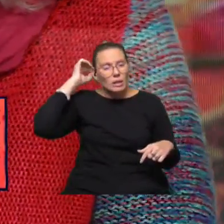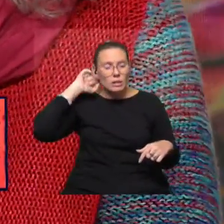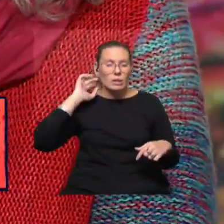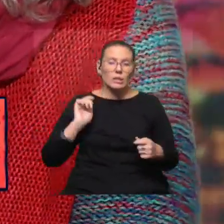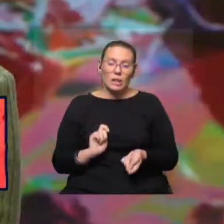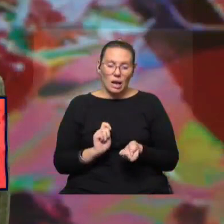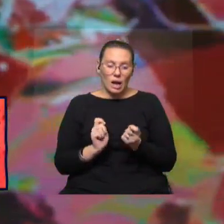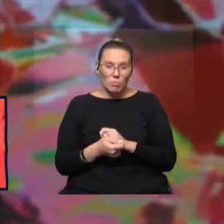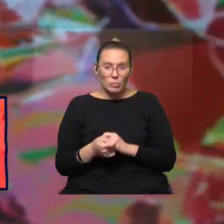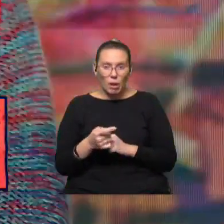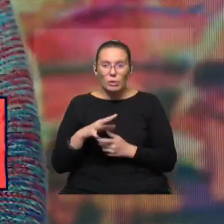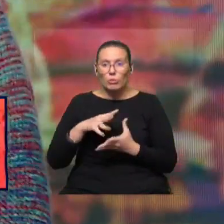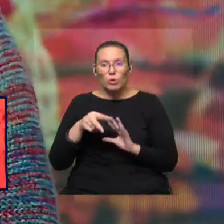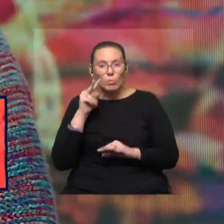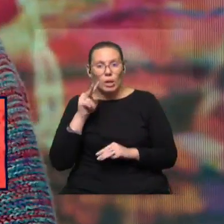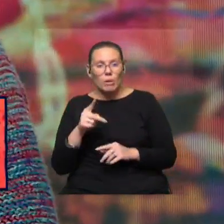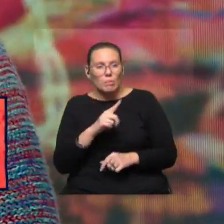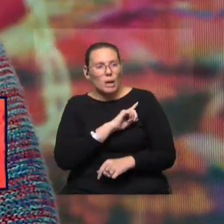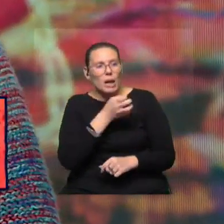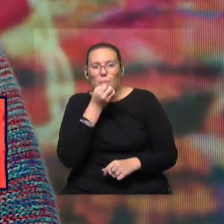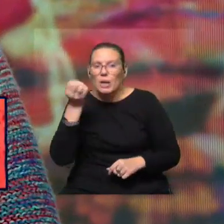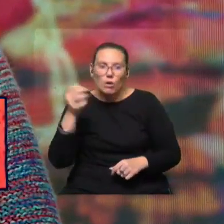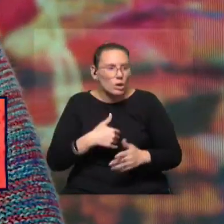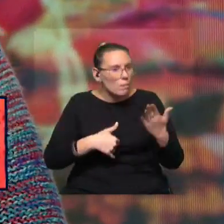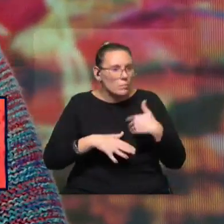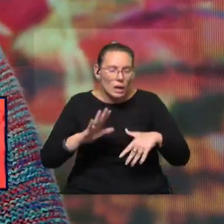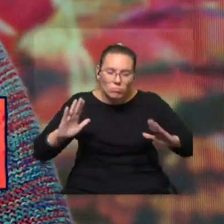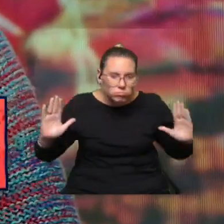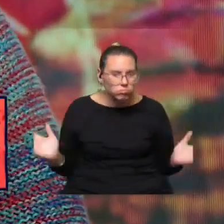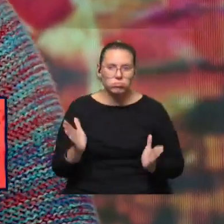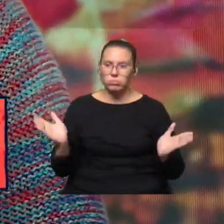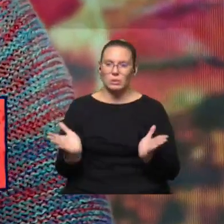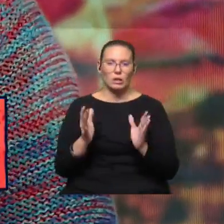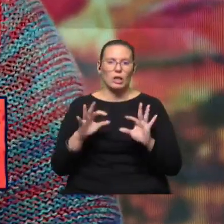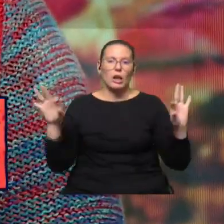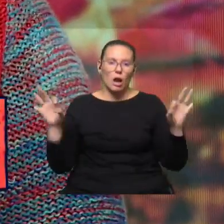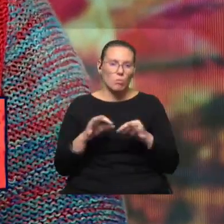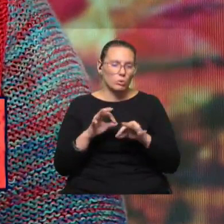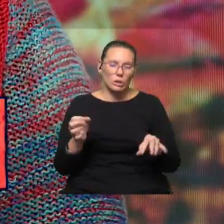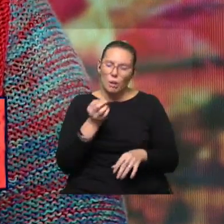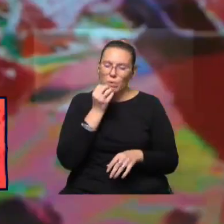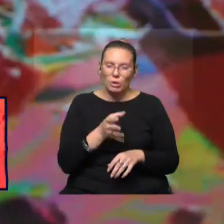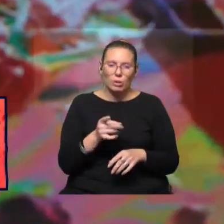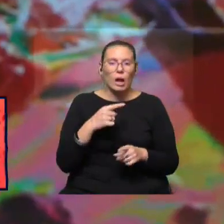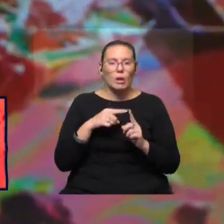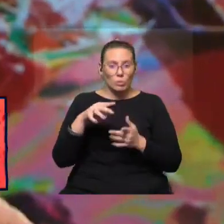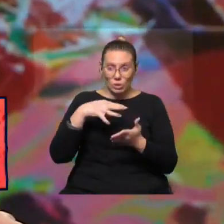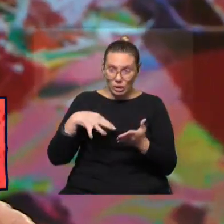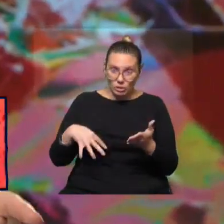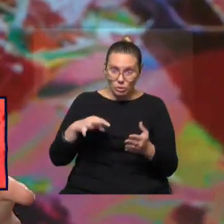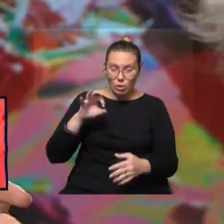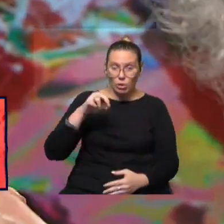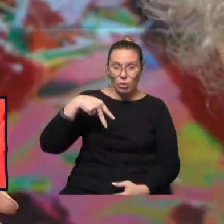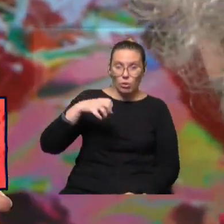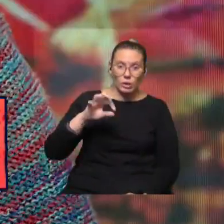transformaba tu visión de tu creación a la potencia la potencia la música potencia y hay textos también de